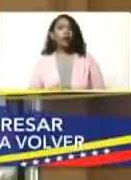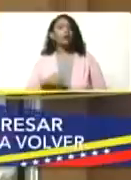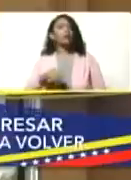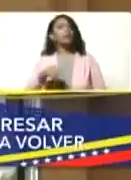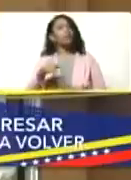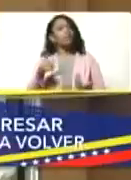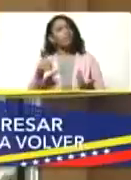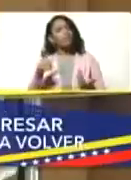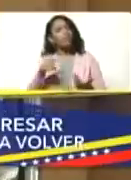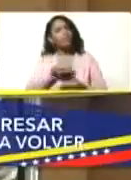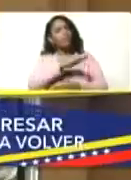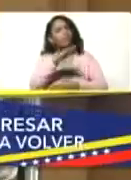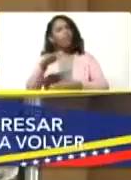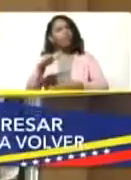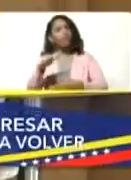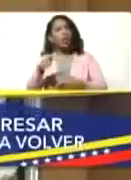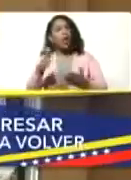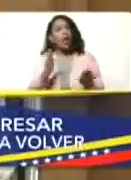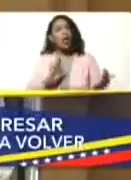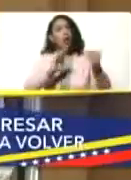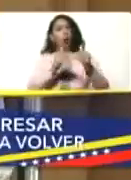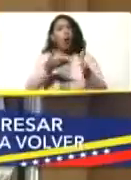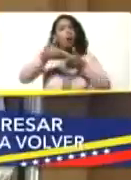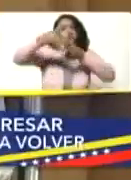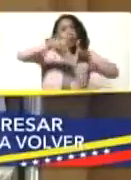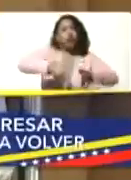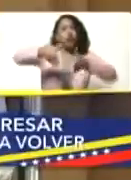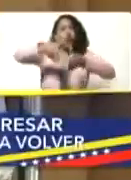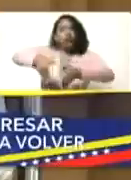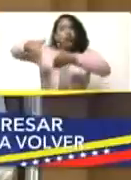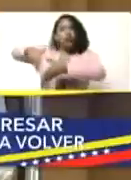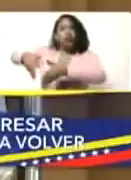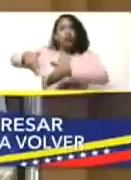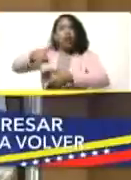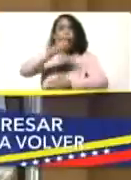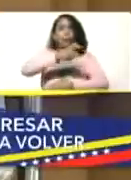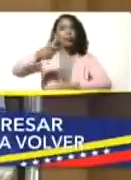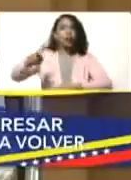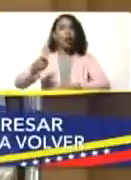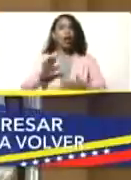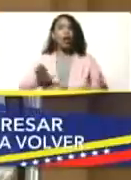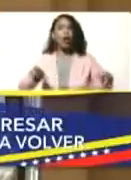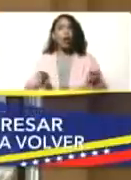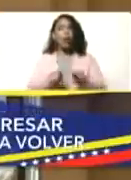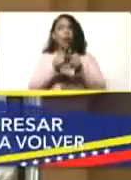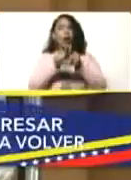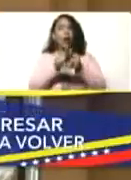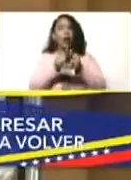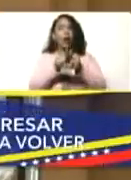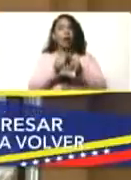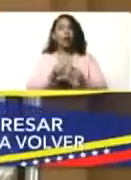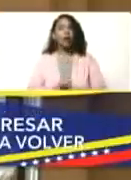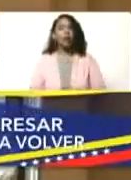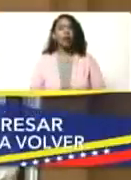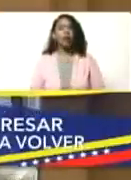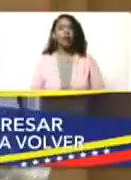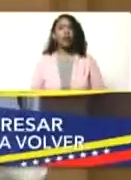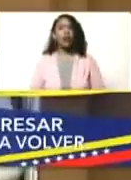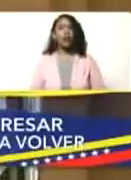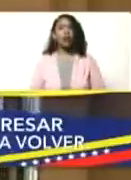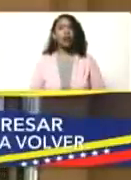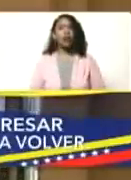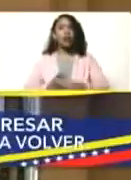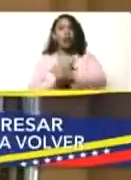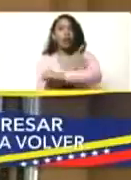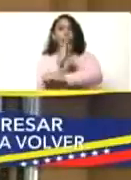común. Pero también aquí en nuestra América, cuando se cruza por el Darién, cuando se cruza